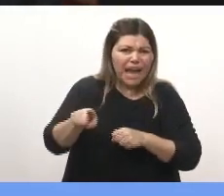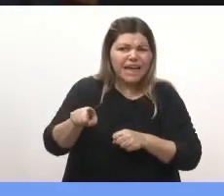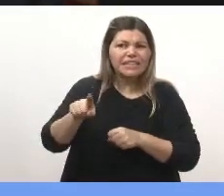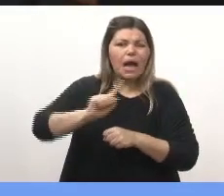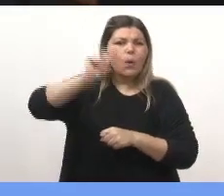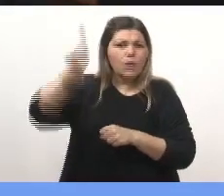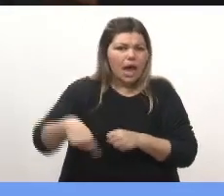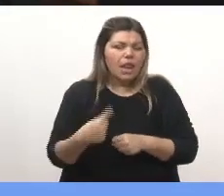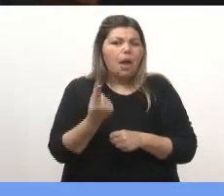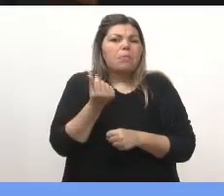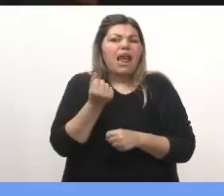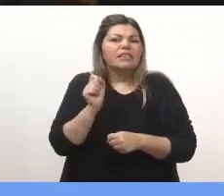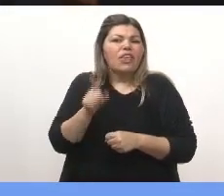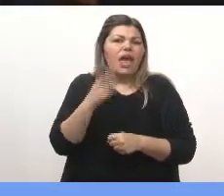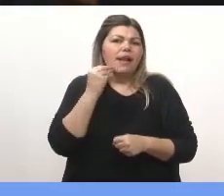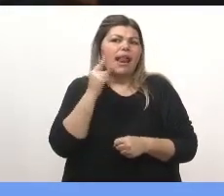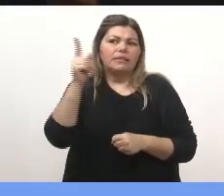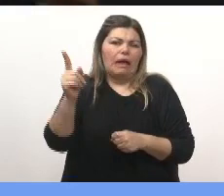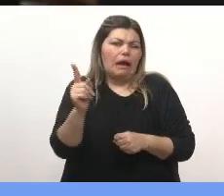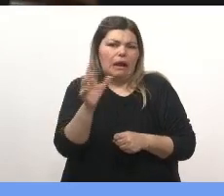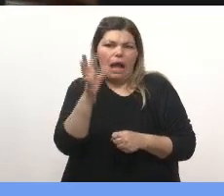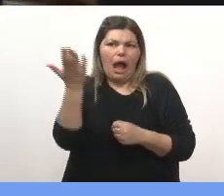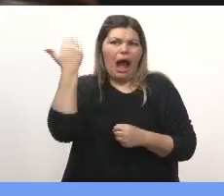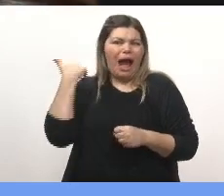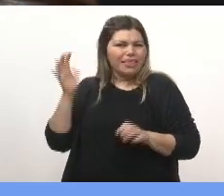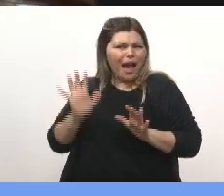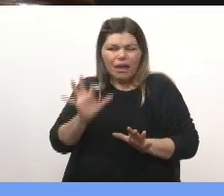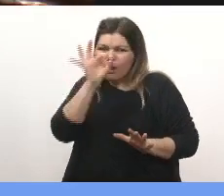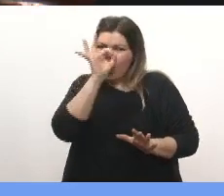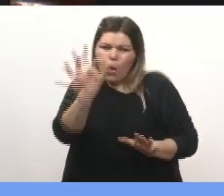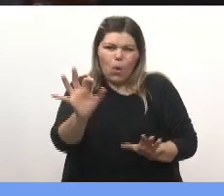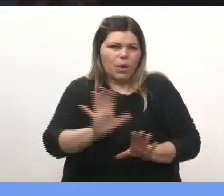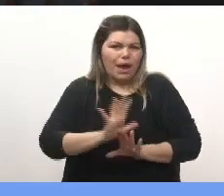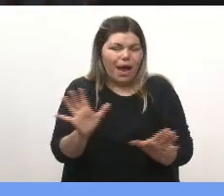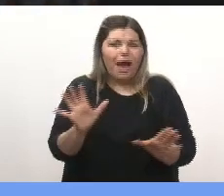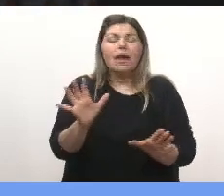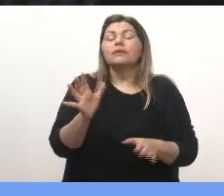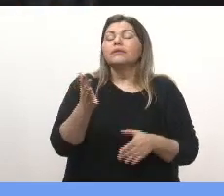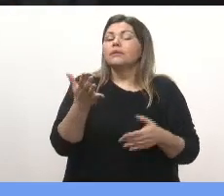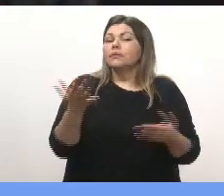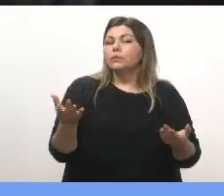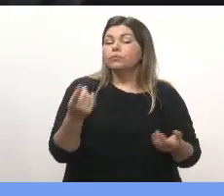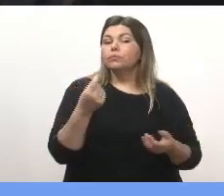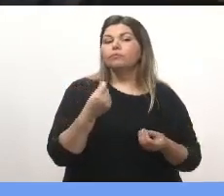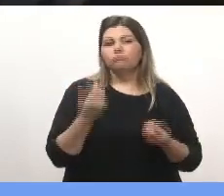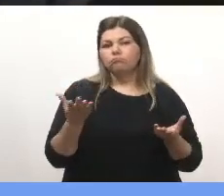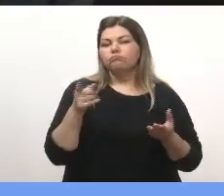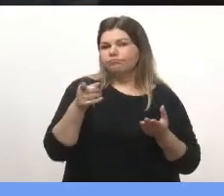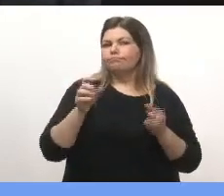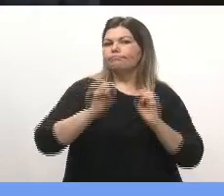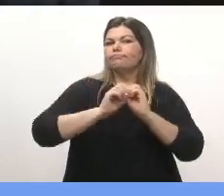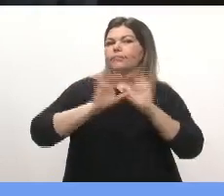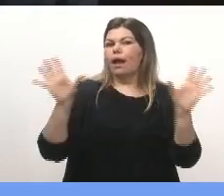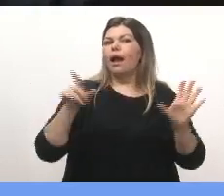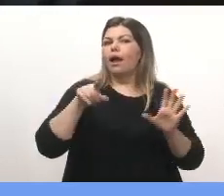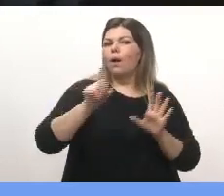capitales británicos, algo que nunca, bajo ningún punto de vista, podría haber sucedido y que claramente surge